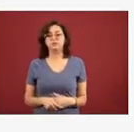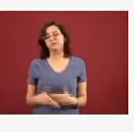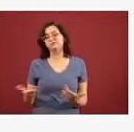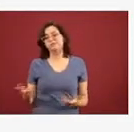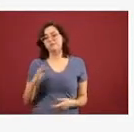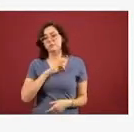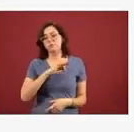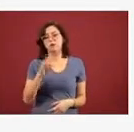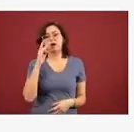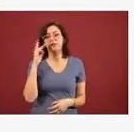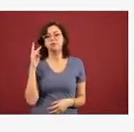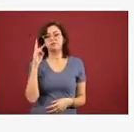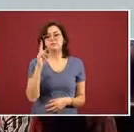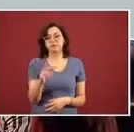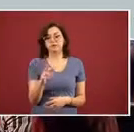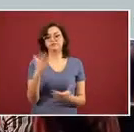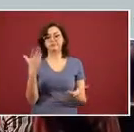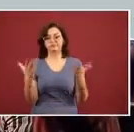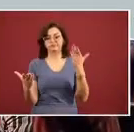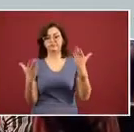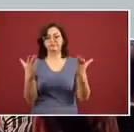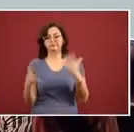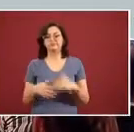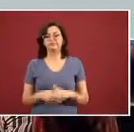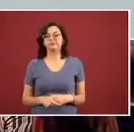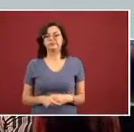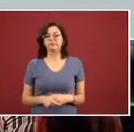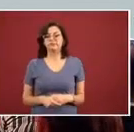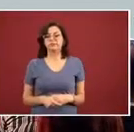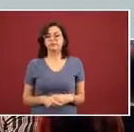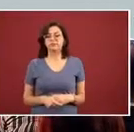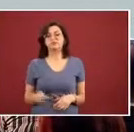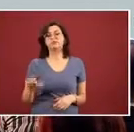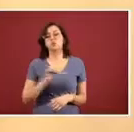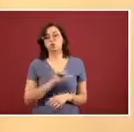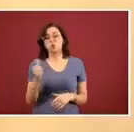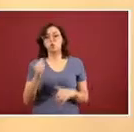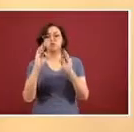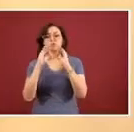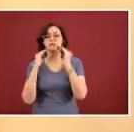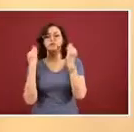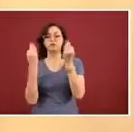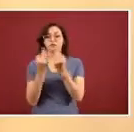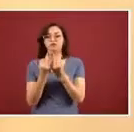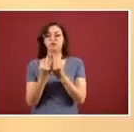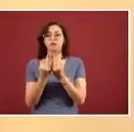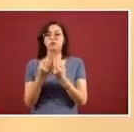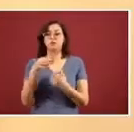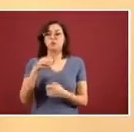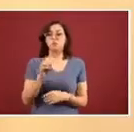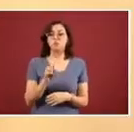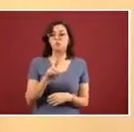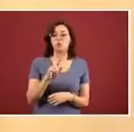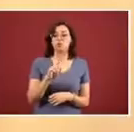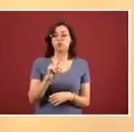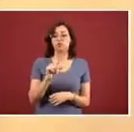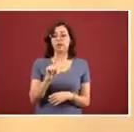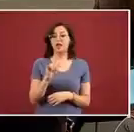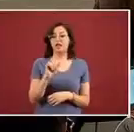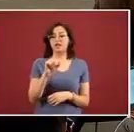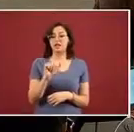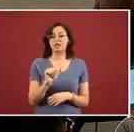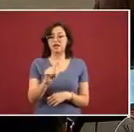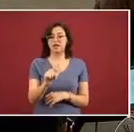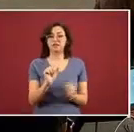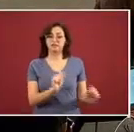aquí podemos ver esa distribución. Otra manera de poder observar las defunciones es a través de la mortalidad, que es la